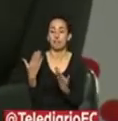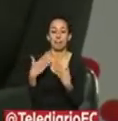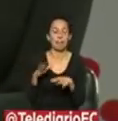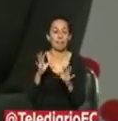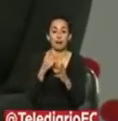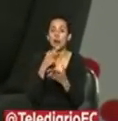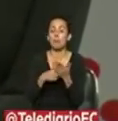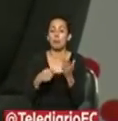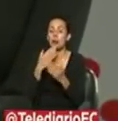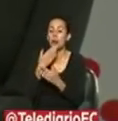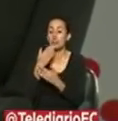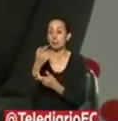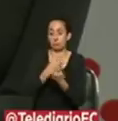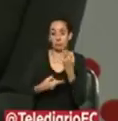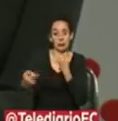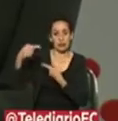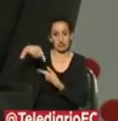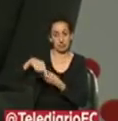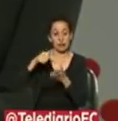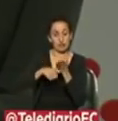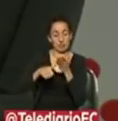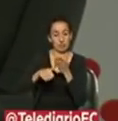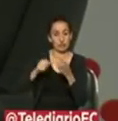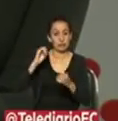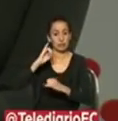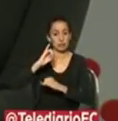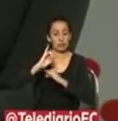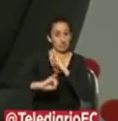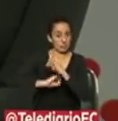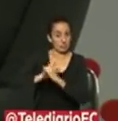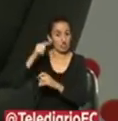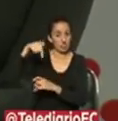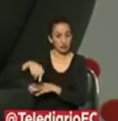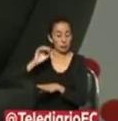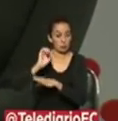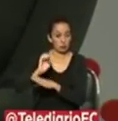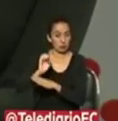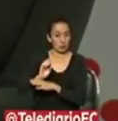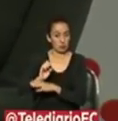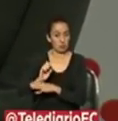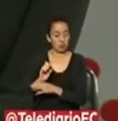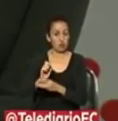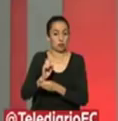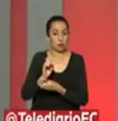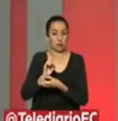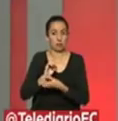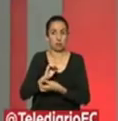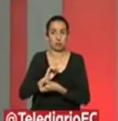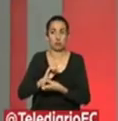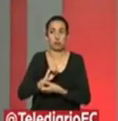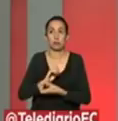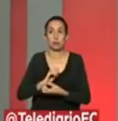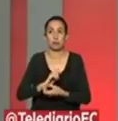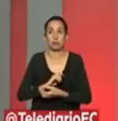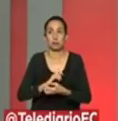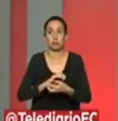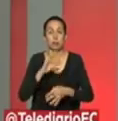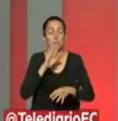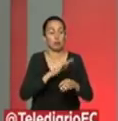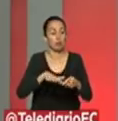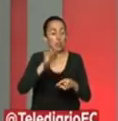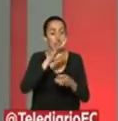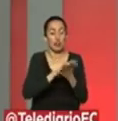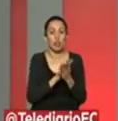darse esta censura? ¿Esperan que regrese la ex canciller María Fernanda Espinosa de sus funciones de la ONU? Sí, la censura, ya que ella ya